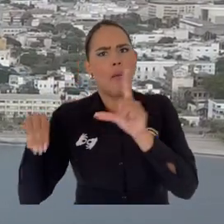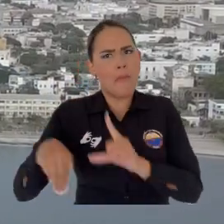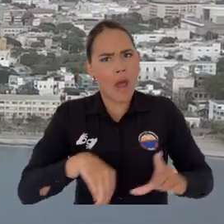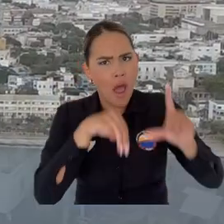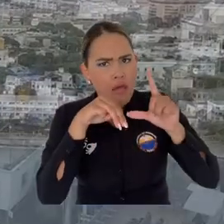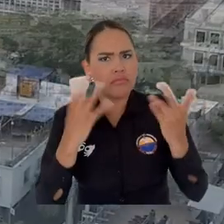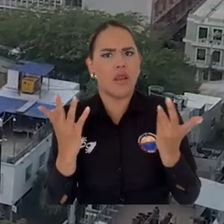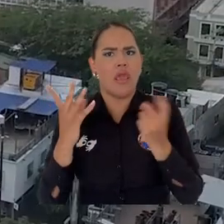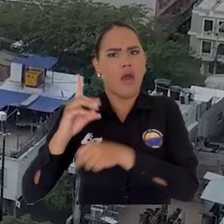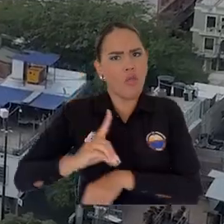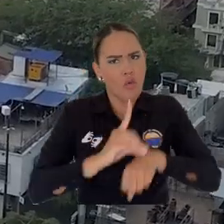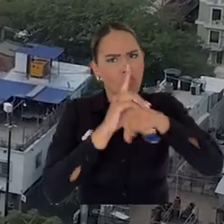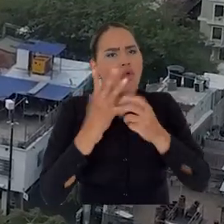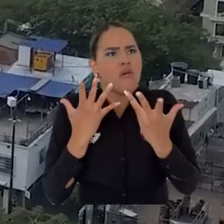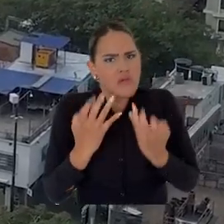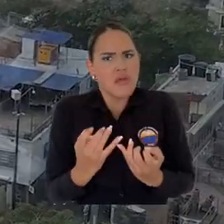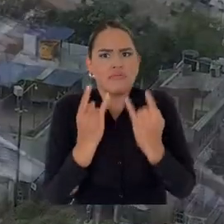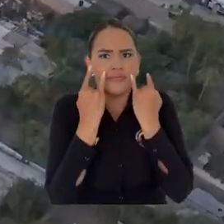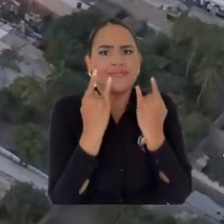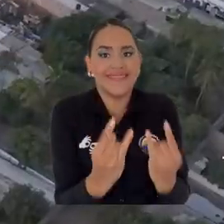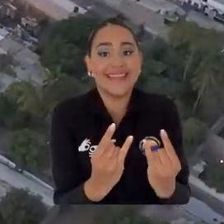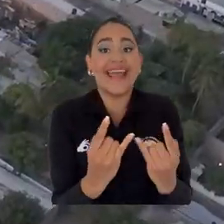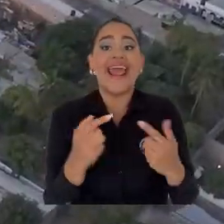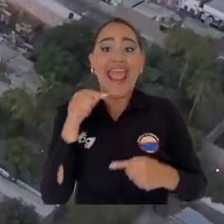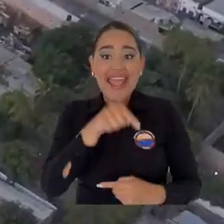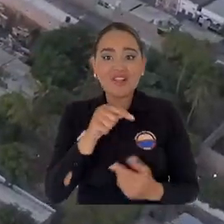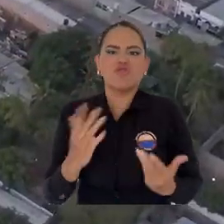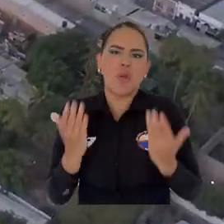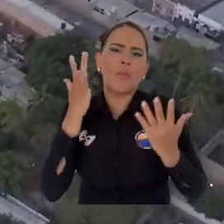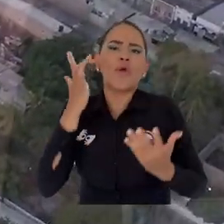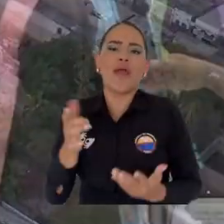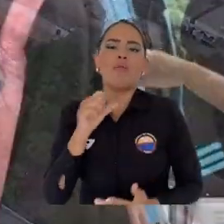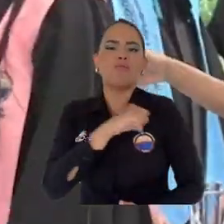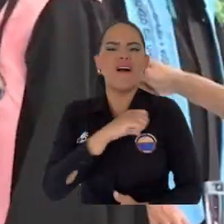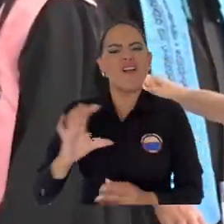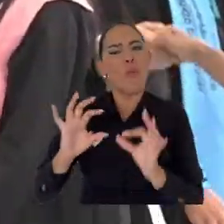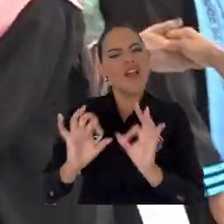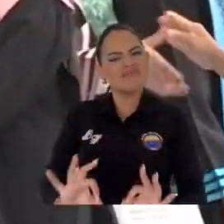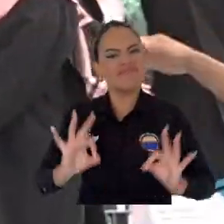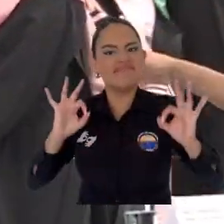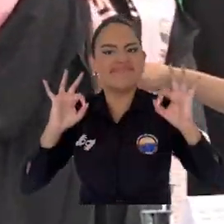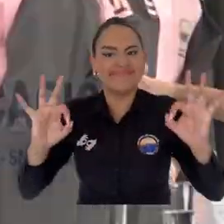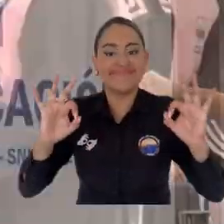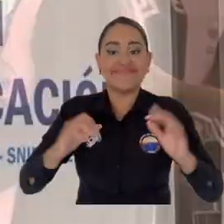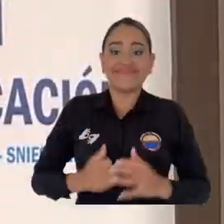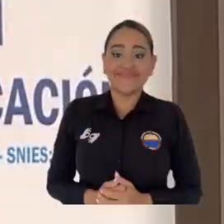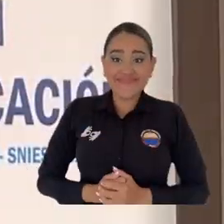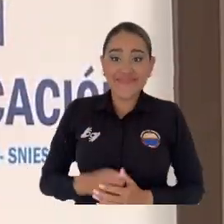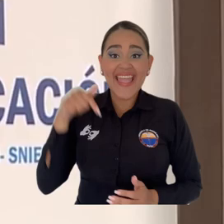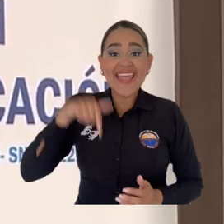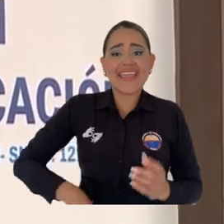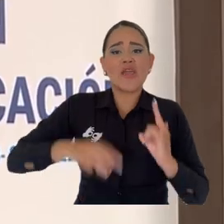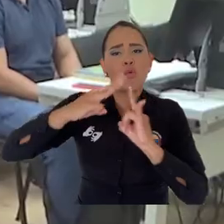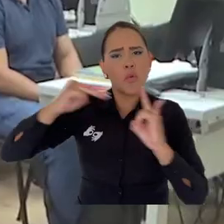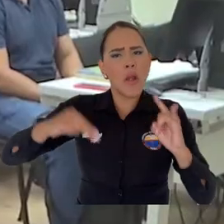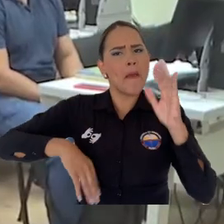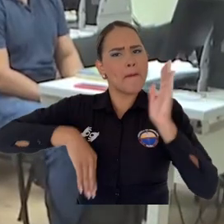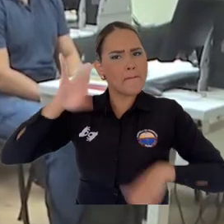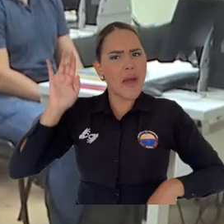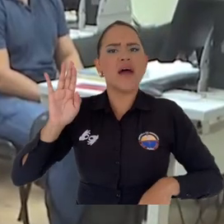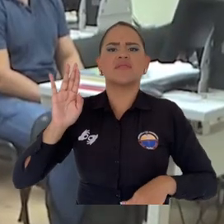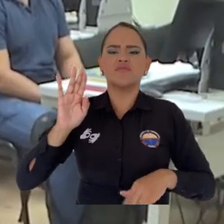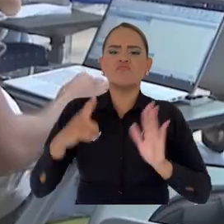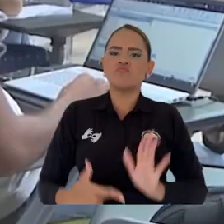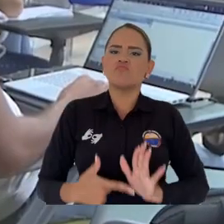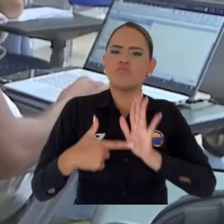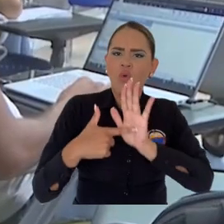alto impacto en el territorio y en el desarrollo de las calidades profesionales de nuestros graduados. Unimagdalena ha logrado convertirse